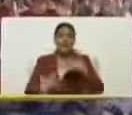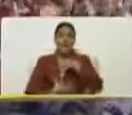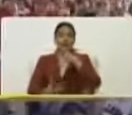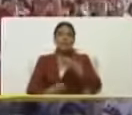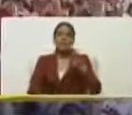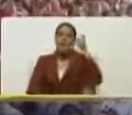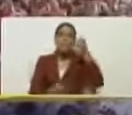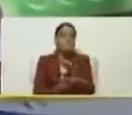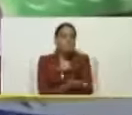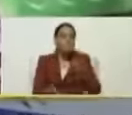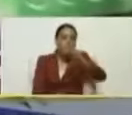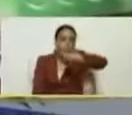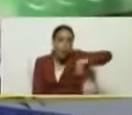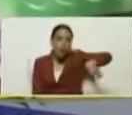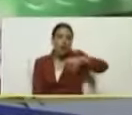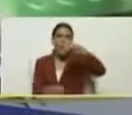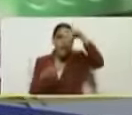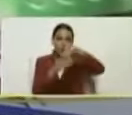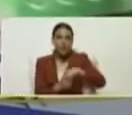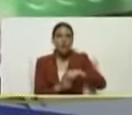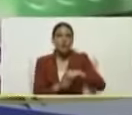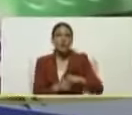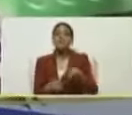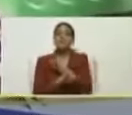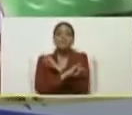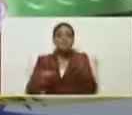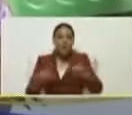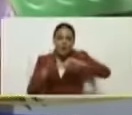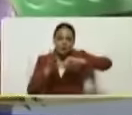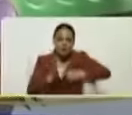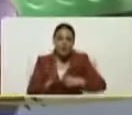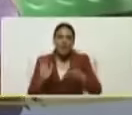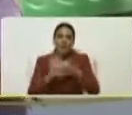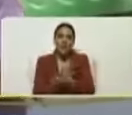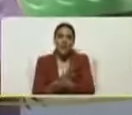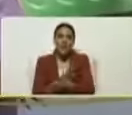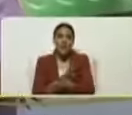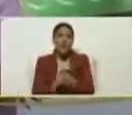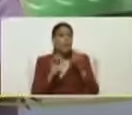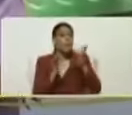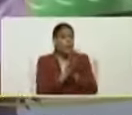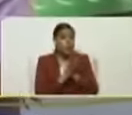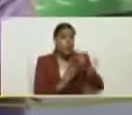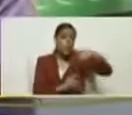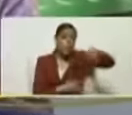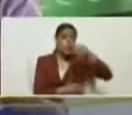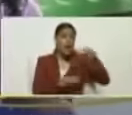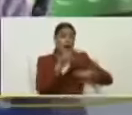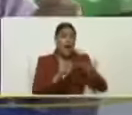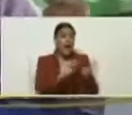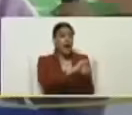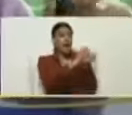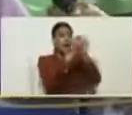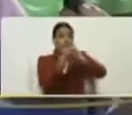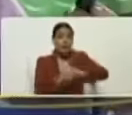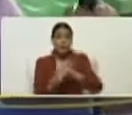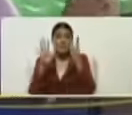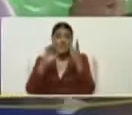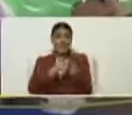del pueblo, presidente. Entonces ya basta. En estas transformaciones que nosotros queremos realizar,